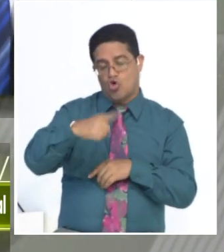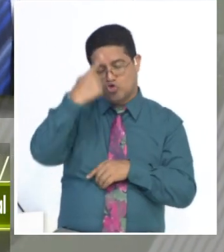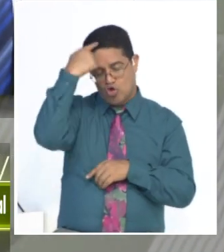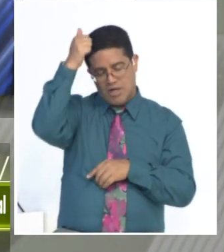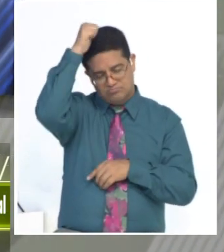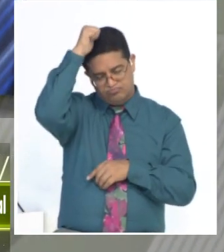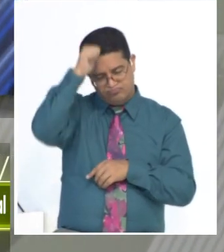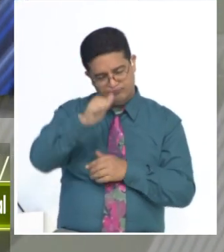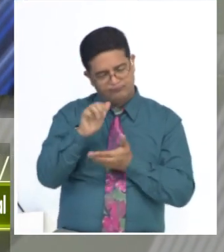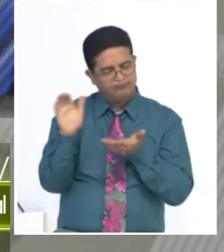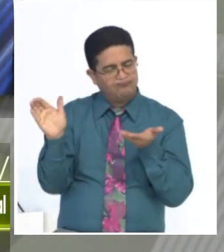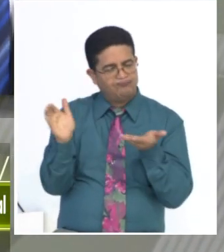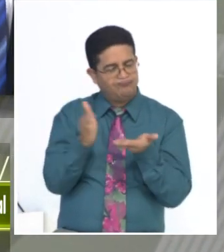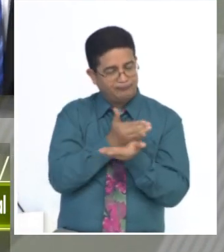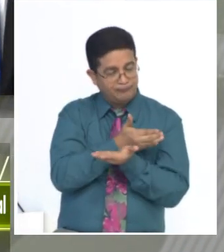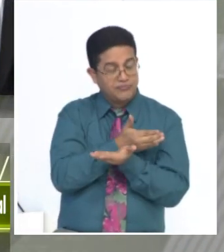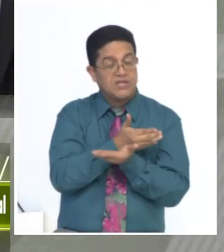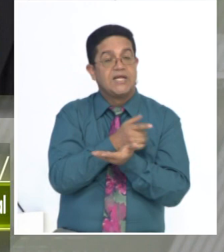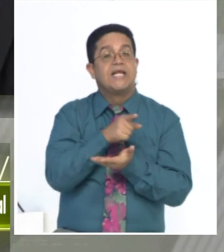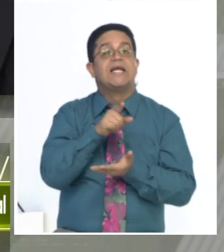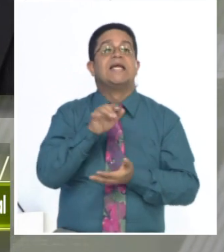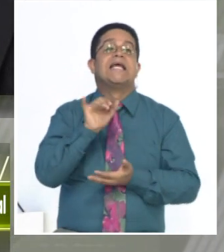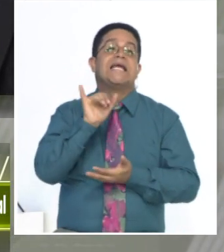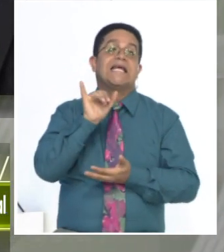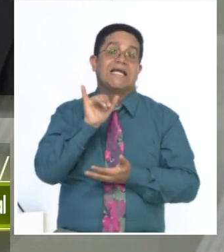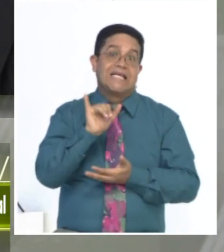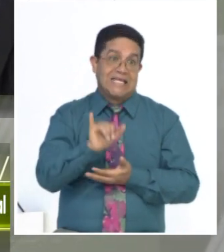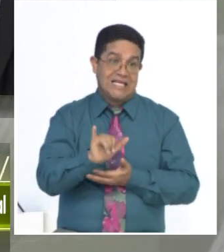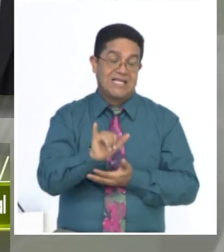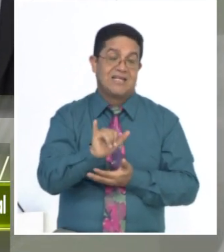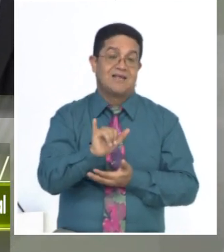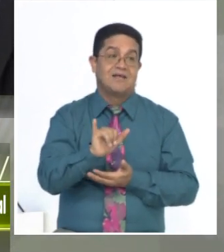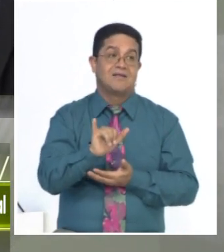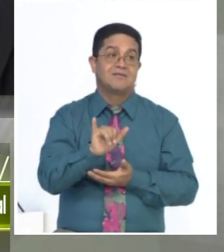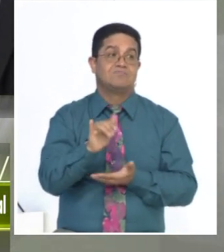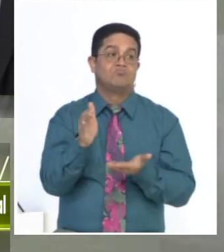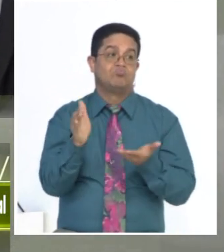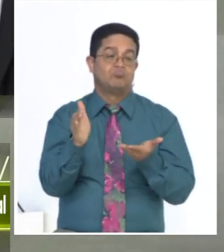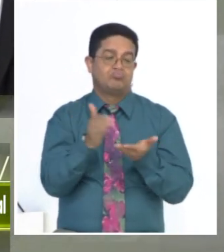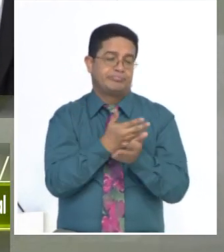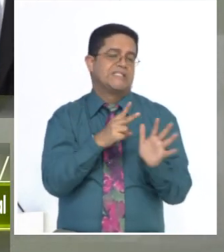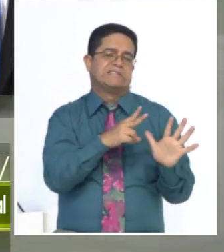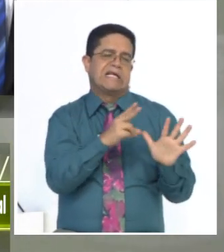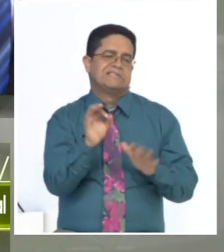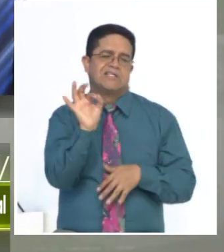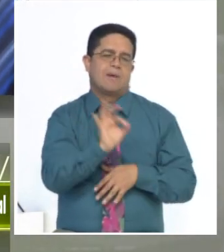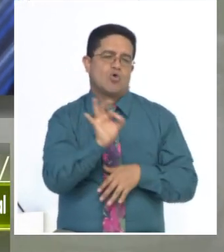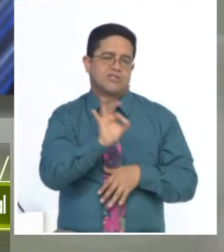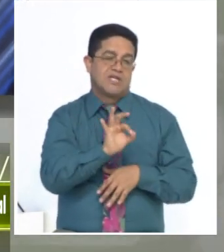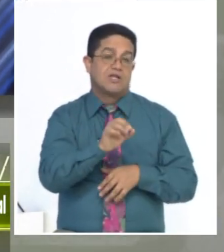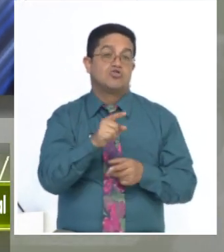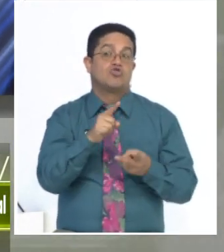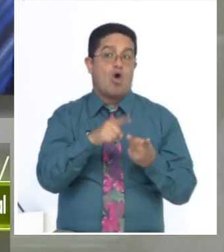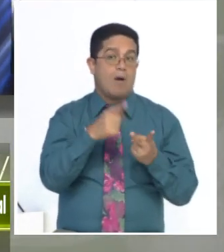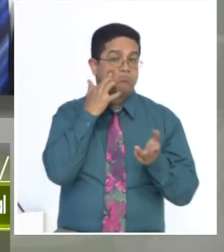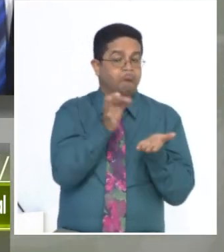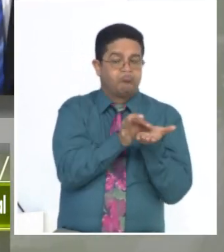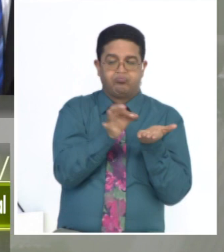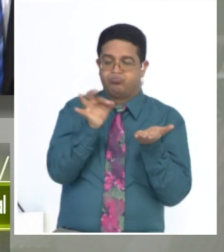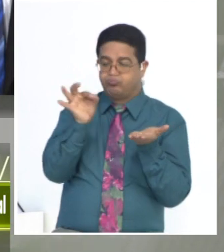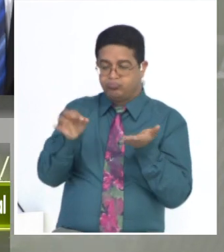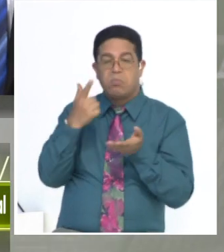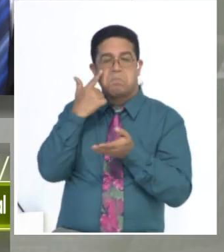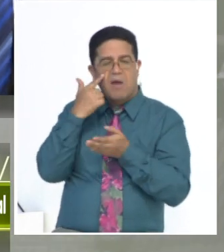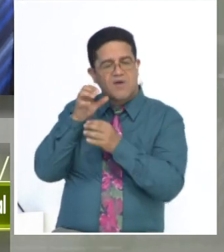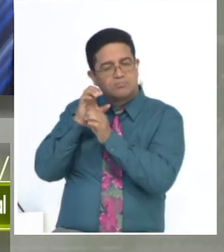este punto de vista anestésico y retirar básicamente el 70% de la lesión más la toma de muestra de biopsia, y por